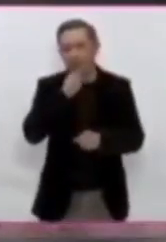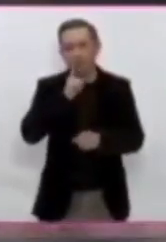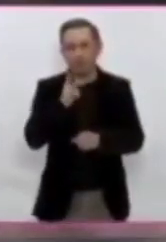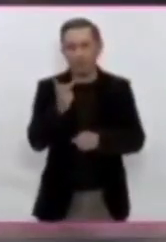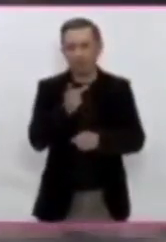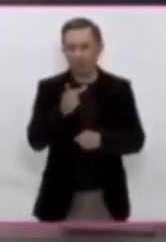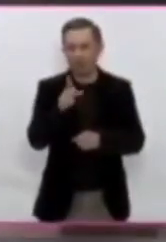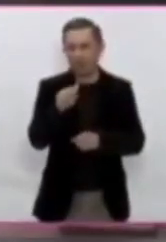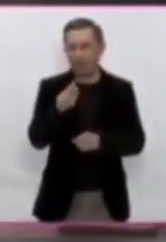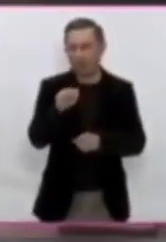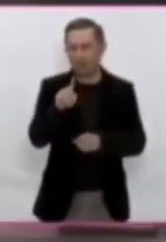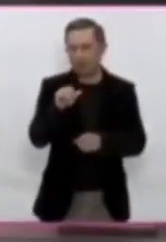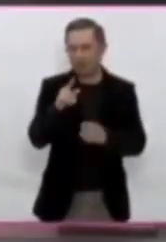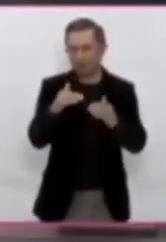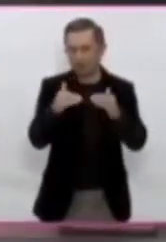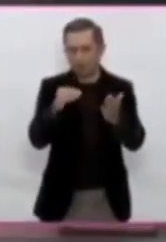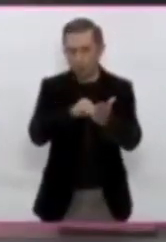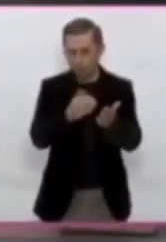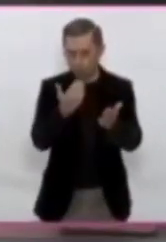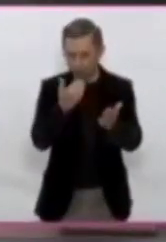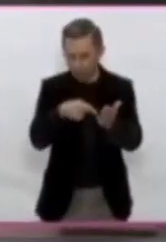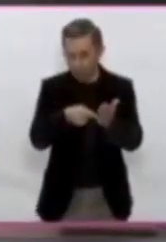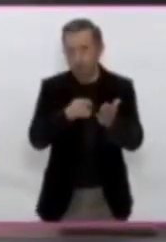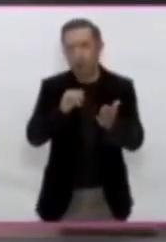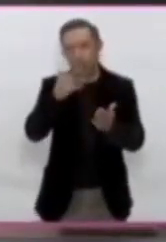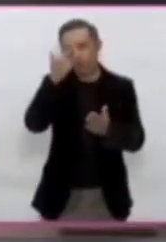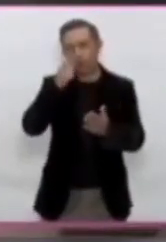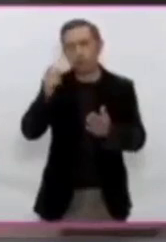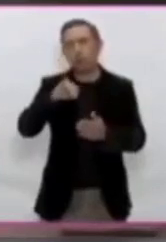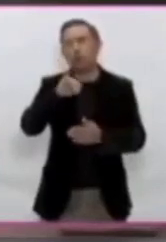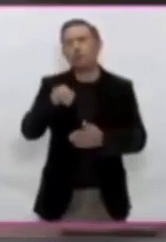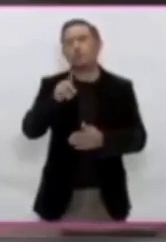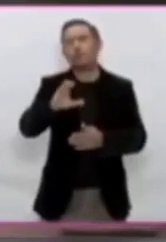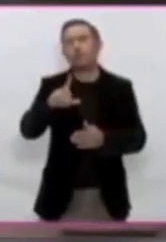cierto que en el incidente de incumplimiento de la sentencia del JDC